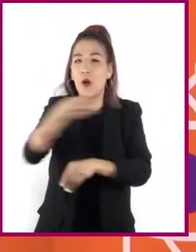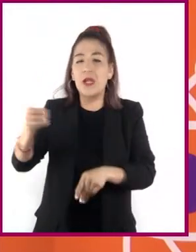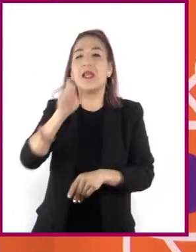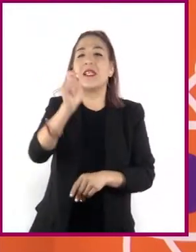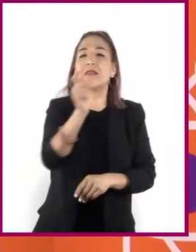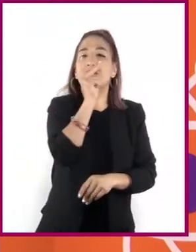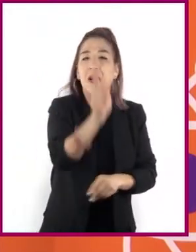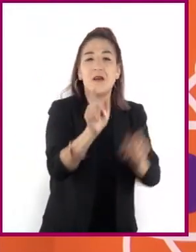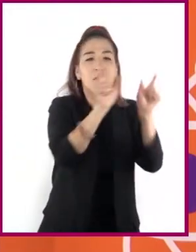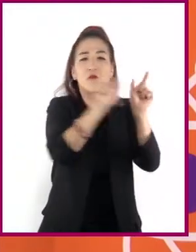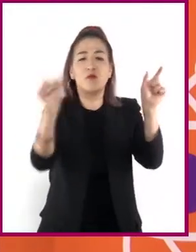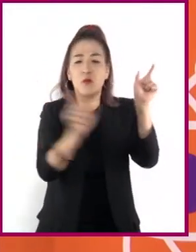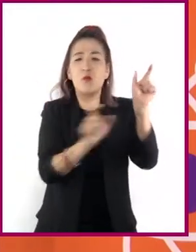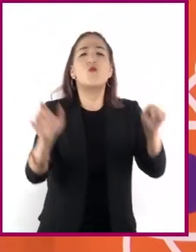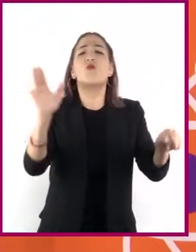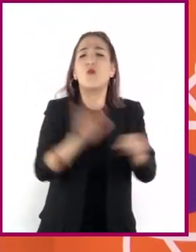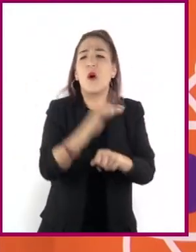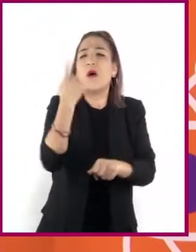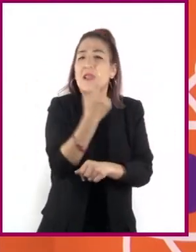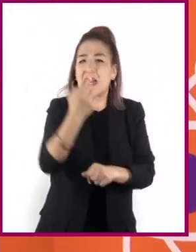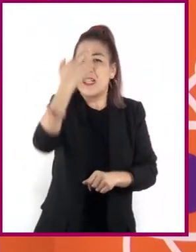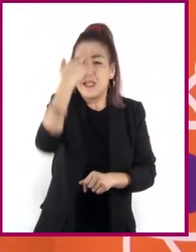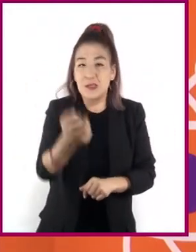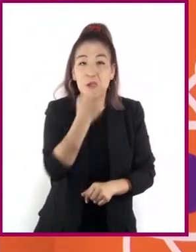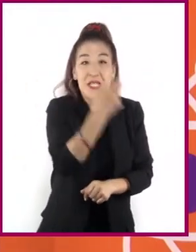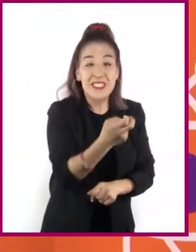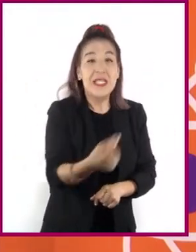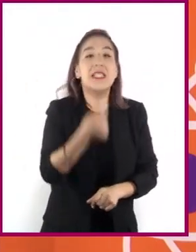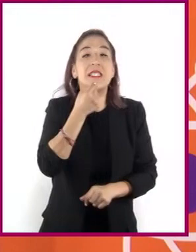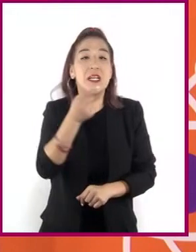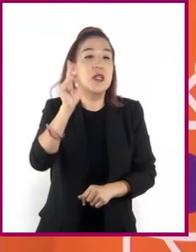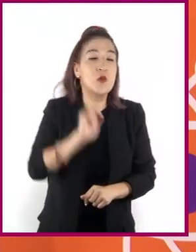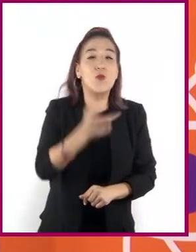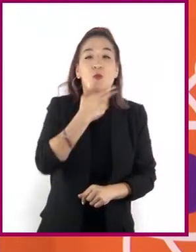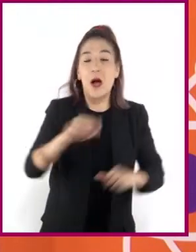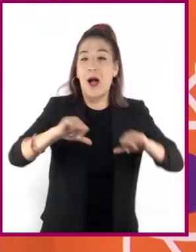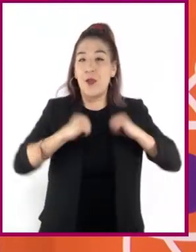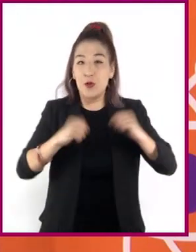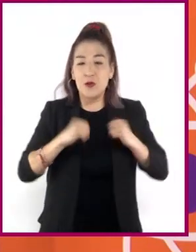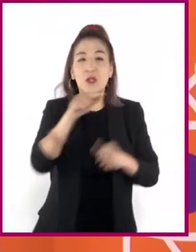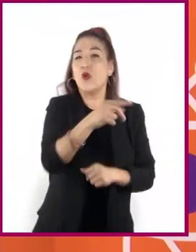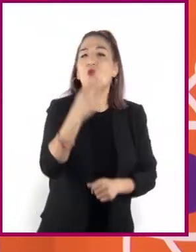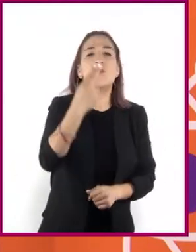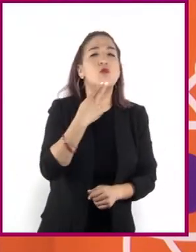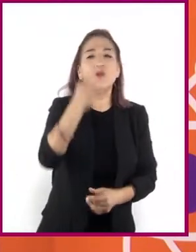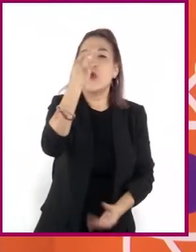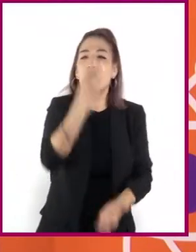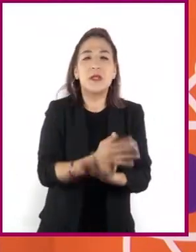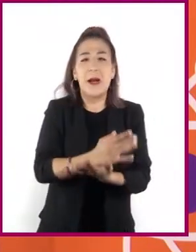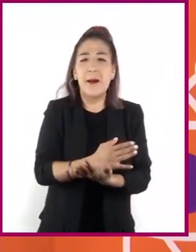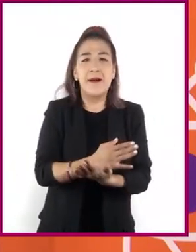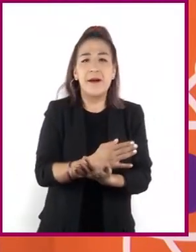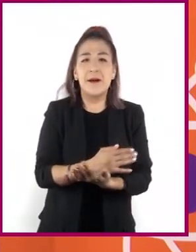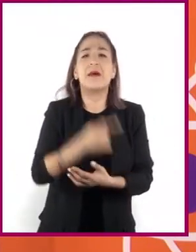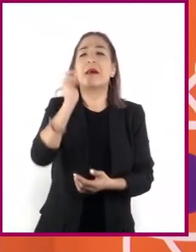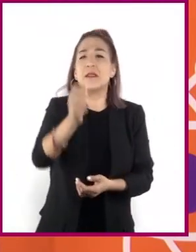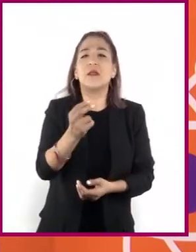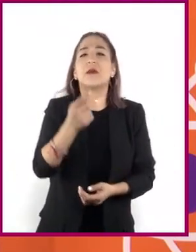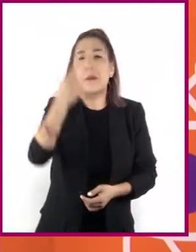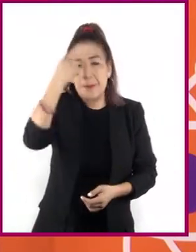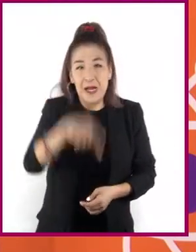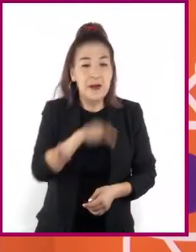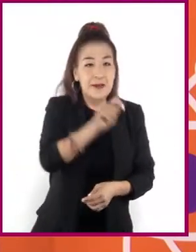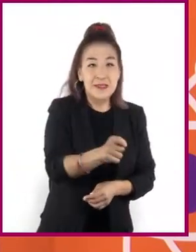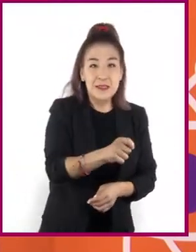de por qué los niños niñas y adolescentes solo lo utilizamos quedando porque sólo lo